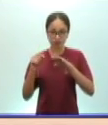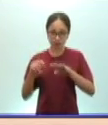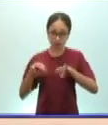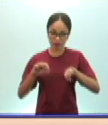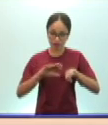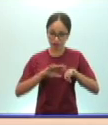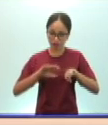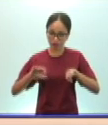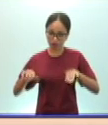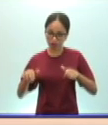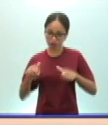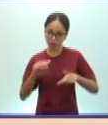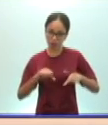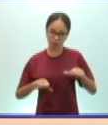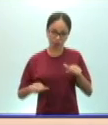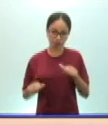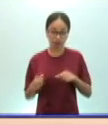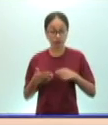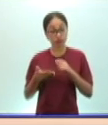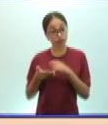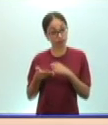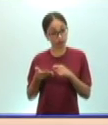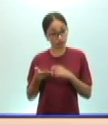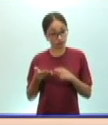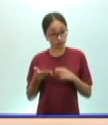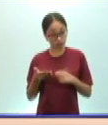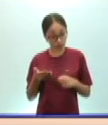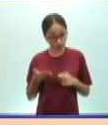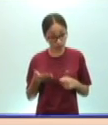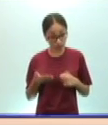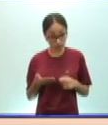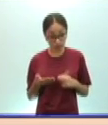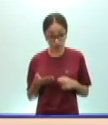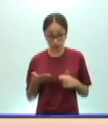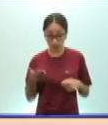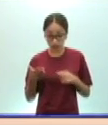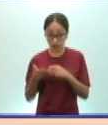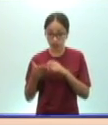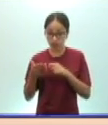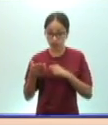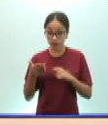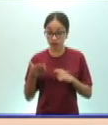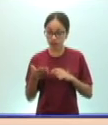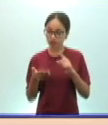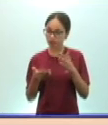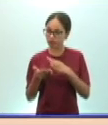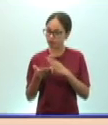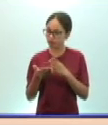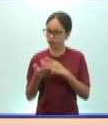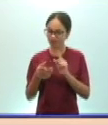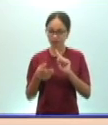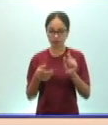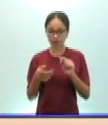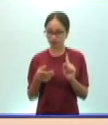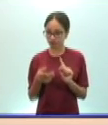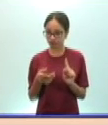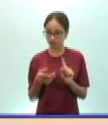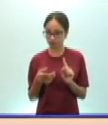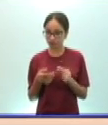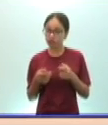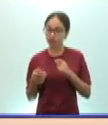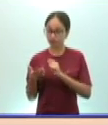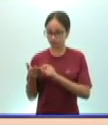esto lo copien, tomen nota, porque estos aspectos no aparecen de esta forma detallados en el libro de texto, pero sí considero que